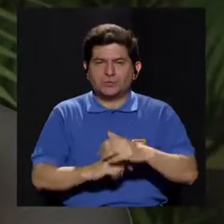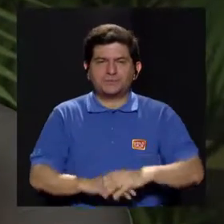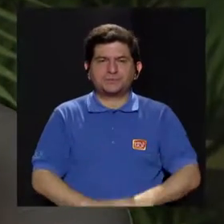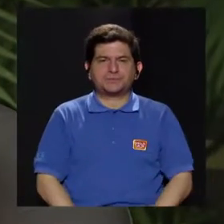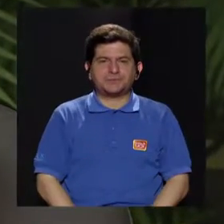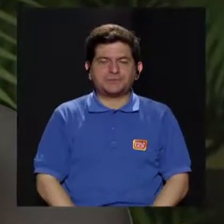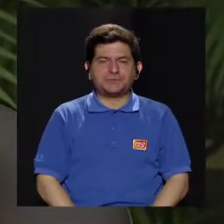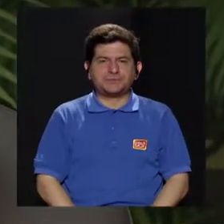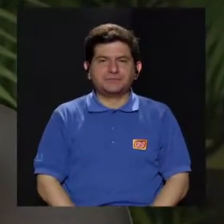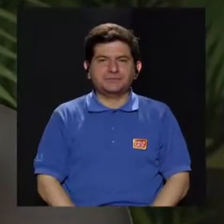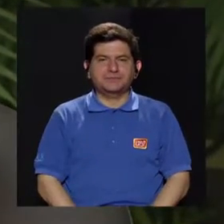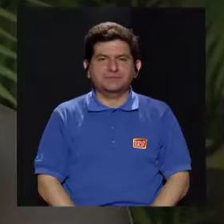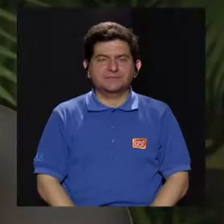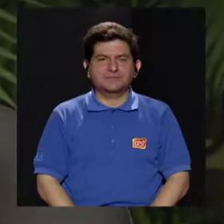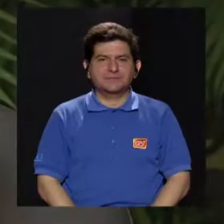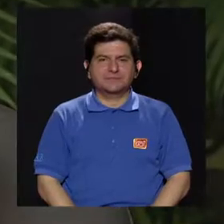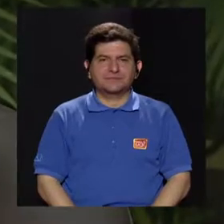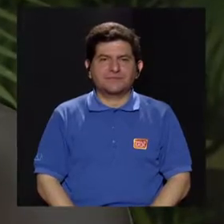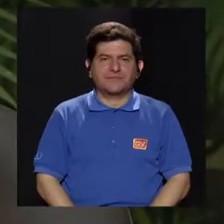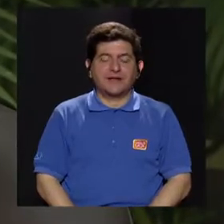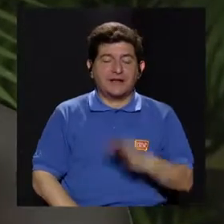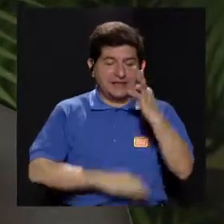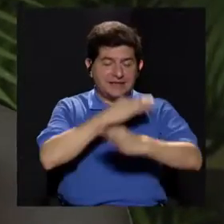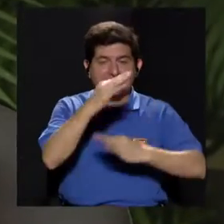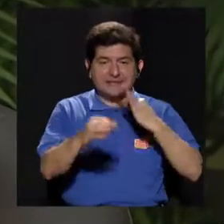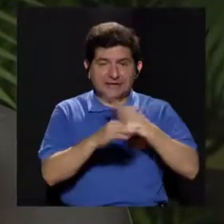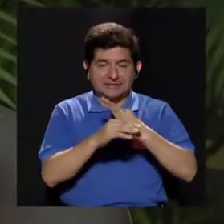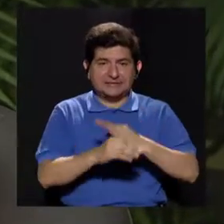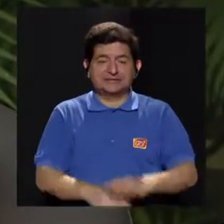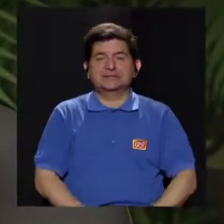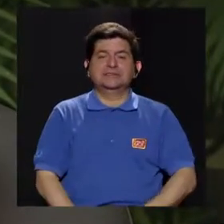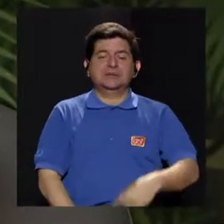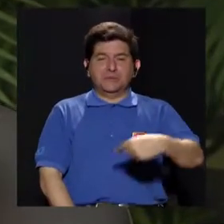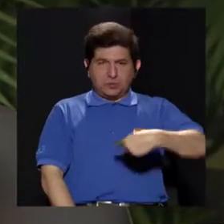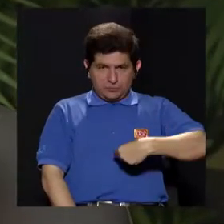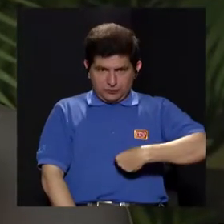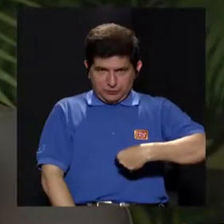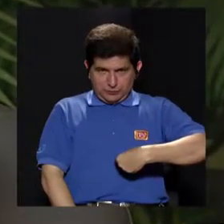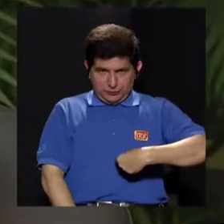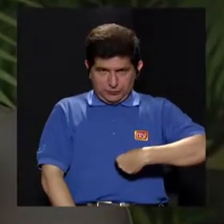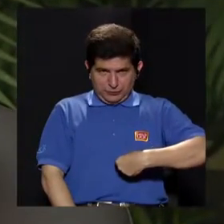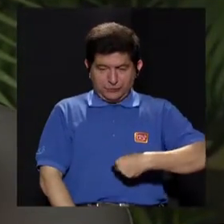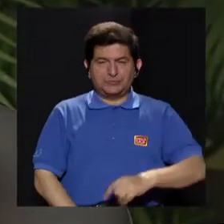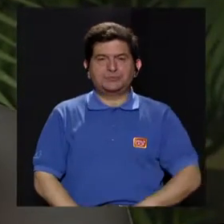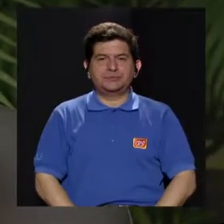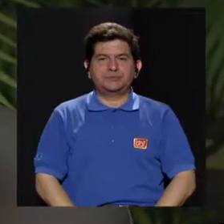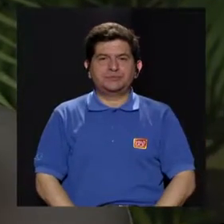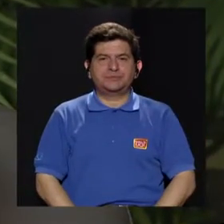digestivas, vamos a decir,